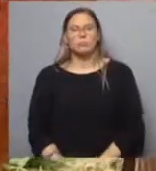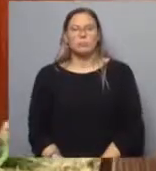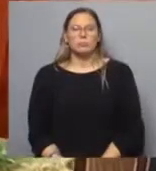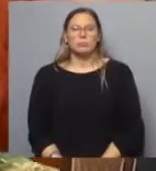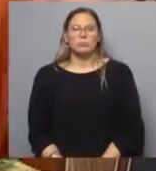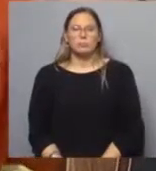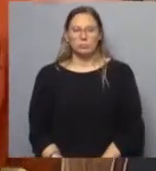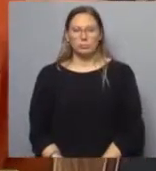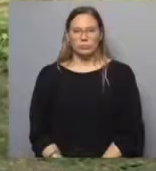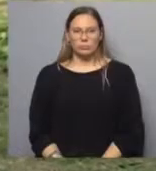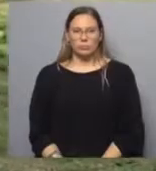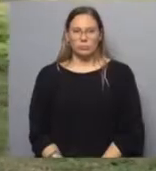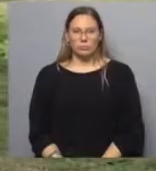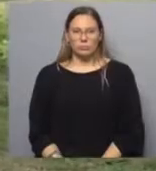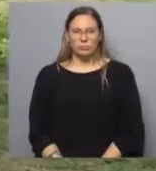¿Me pasé un poquito?